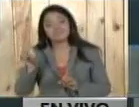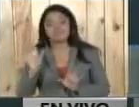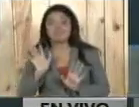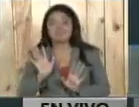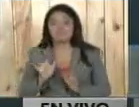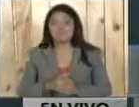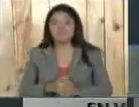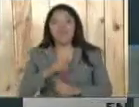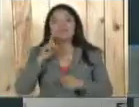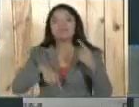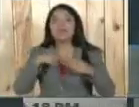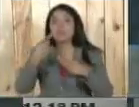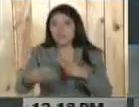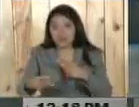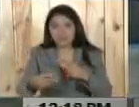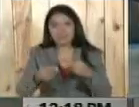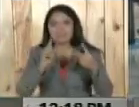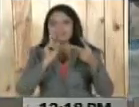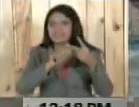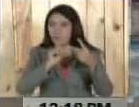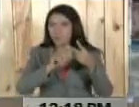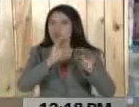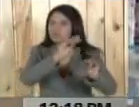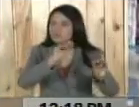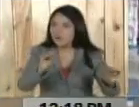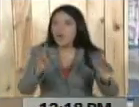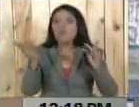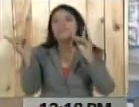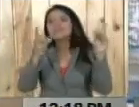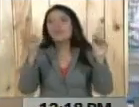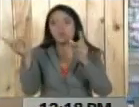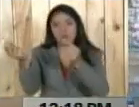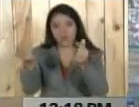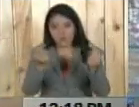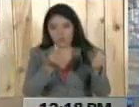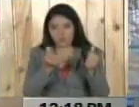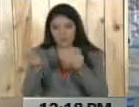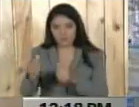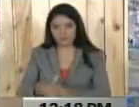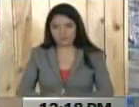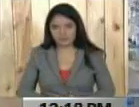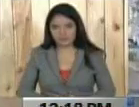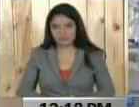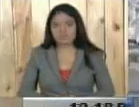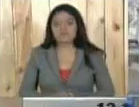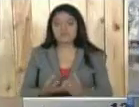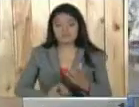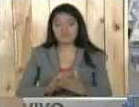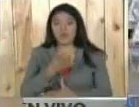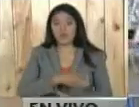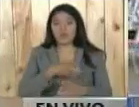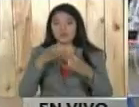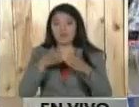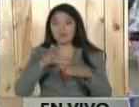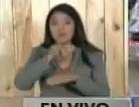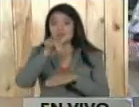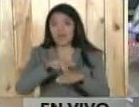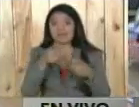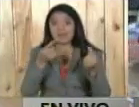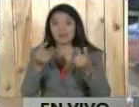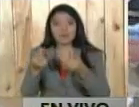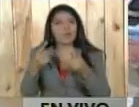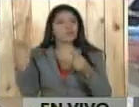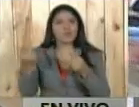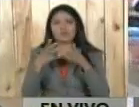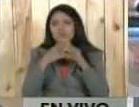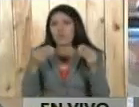Inmediatamente después los convoqué a un diálogo económico. Instalamos el Consejo Nacional de Economía con todos los empresarios